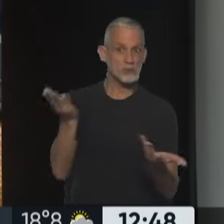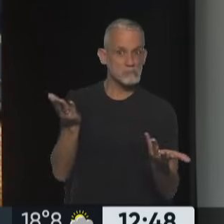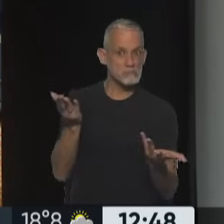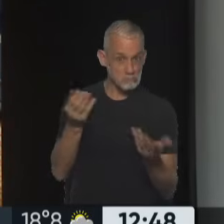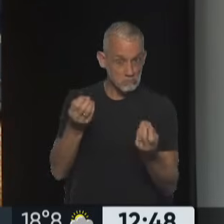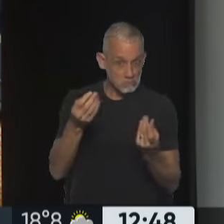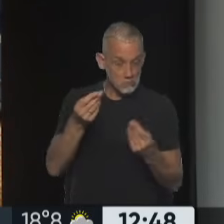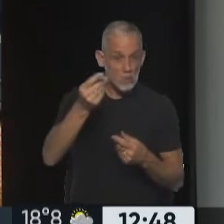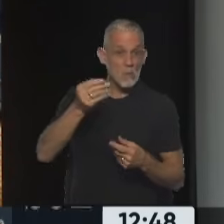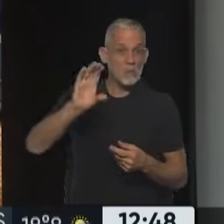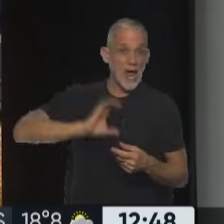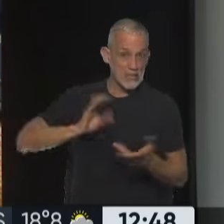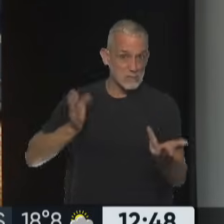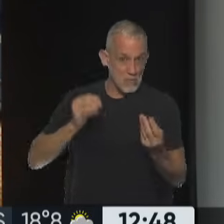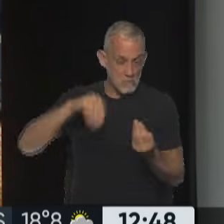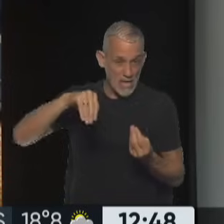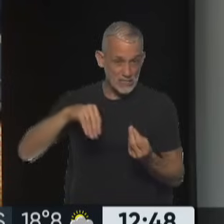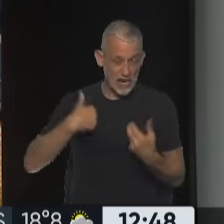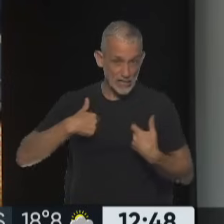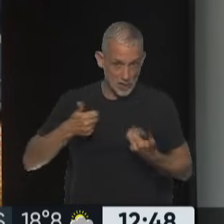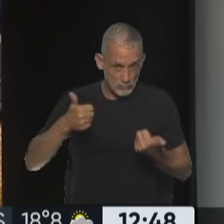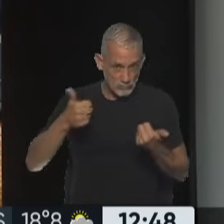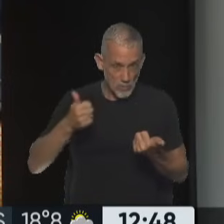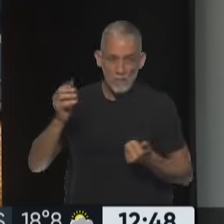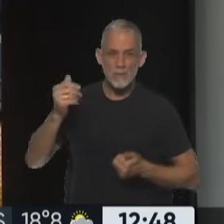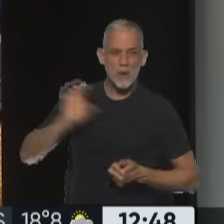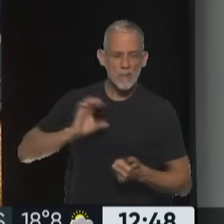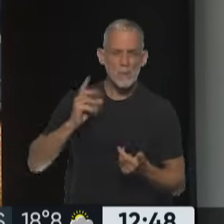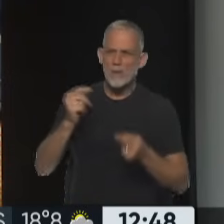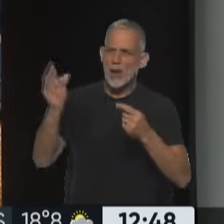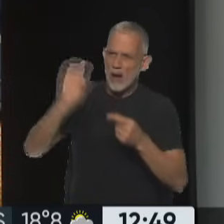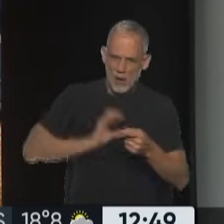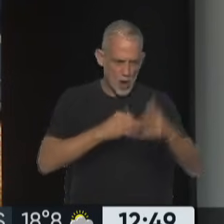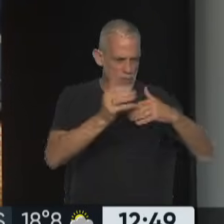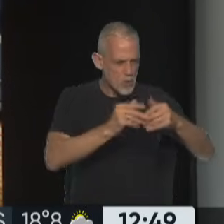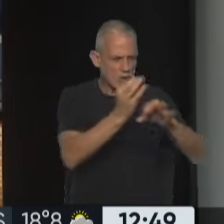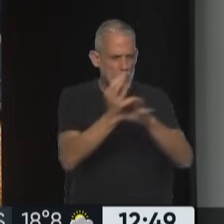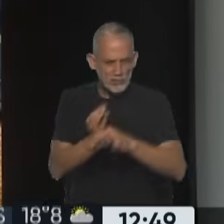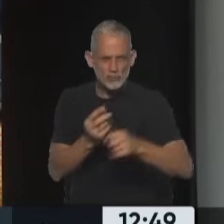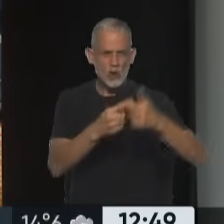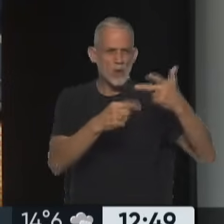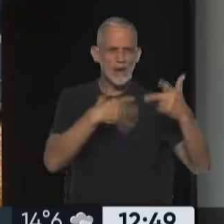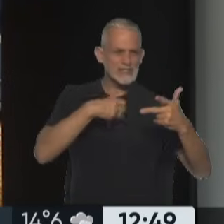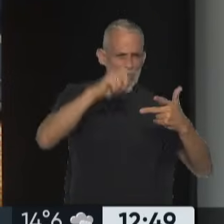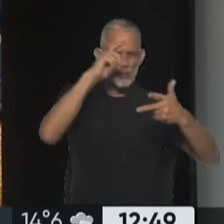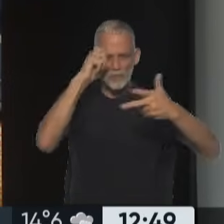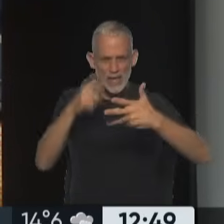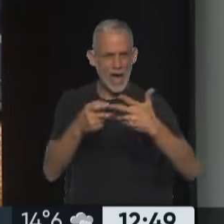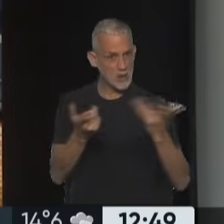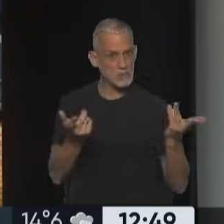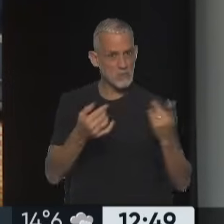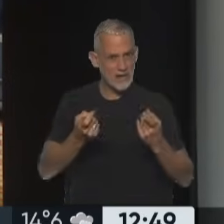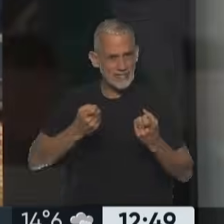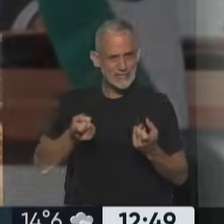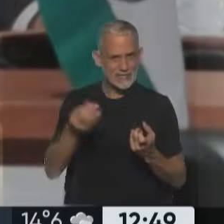de financiamiento más que siempre a la Argentina le sirve para infraestructura para Educación para salud que siempre